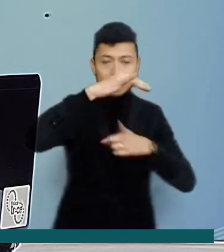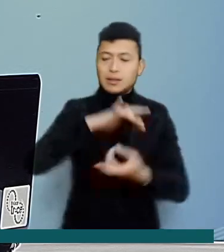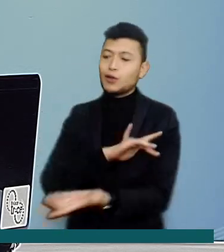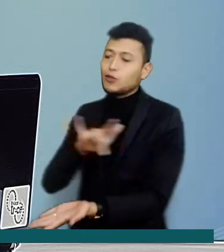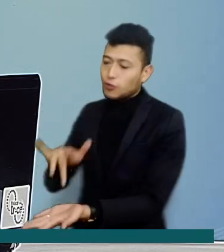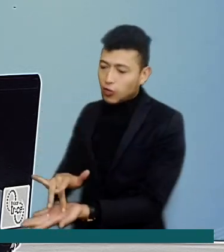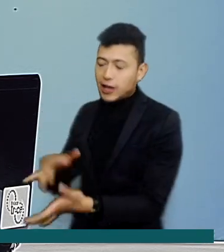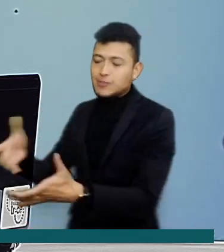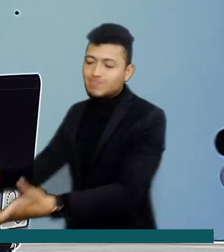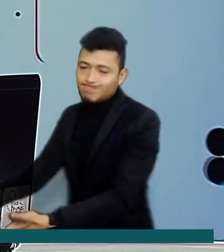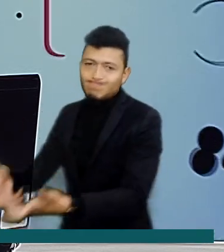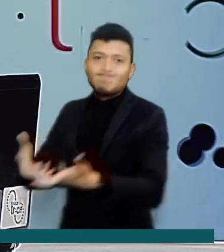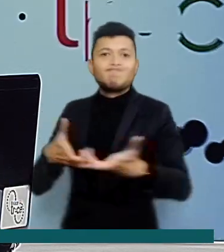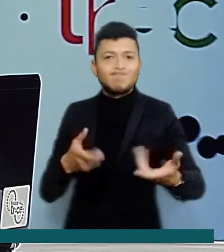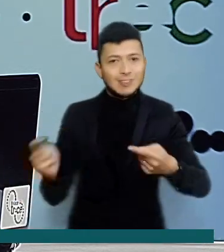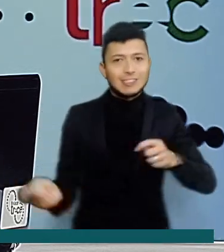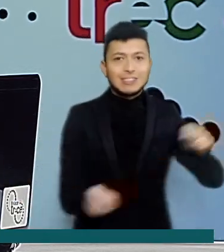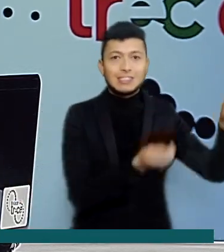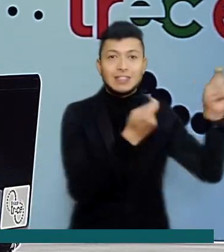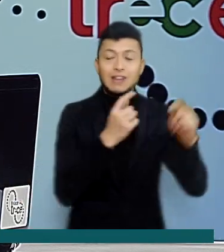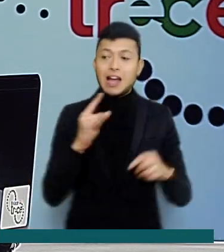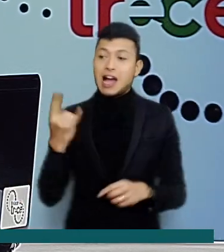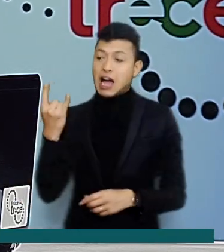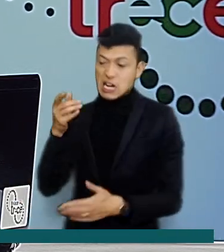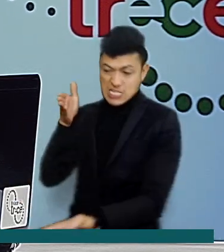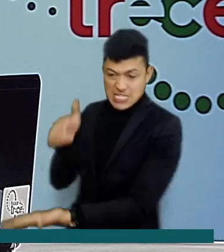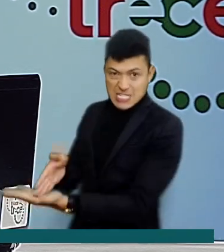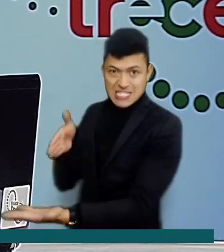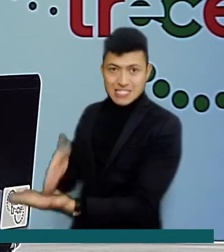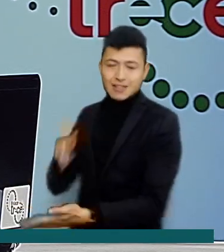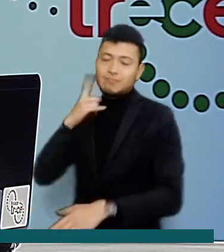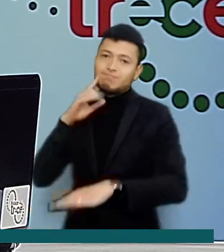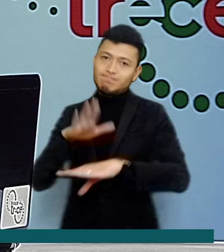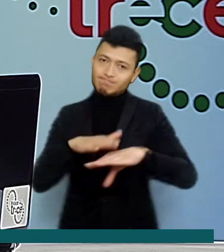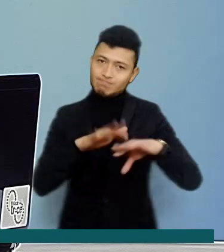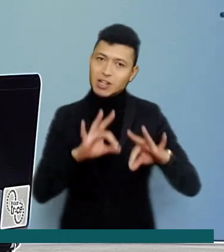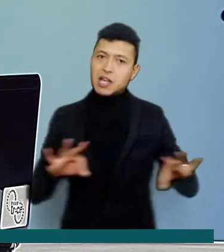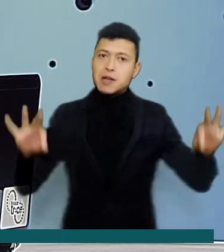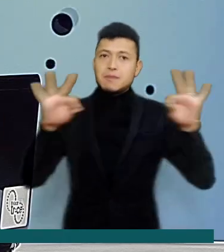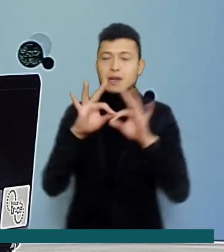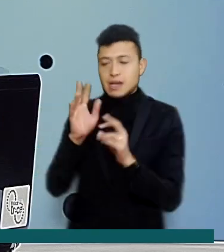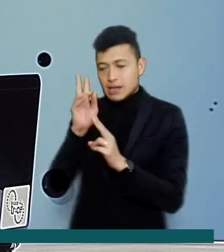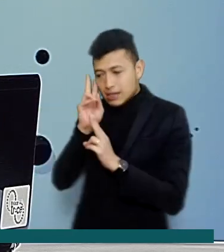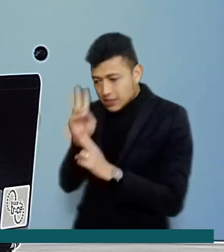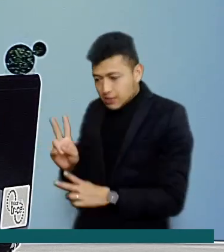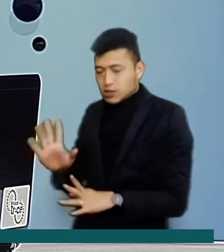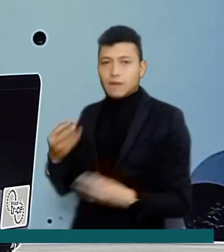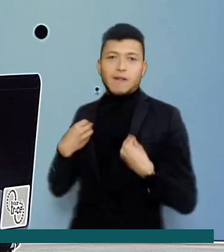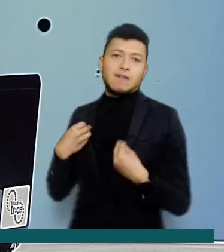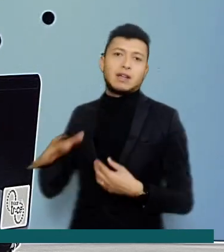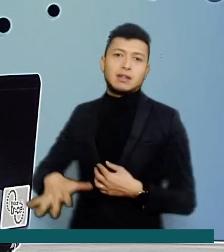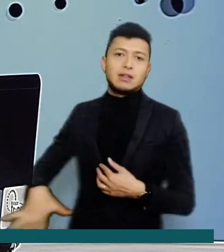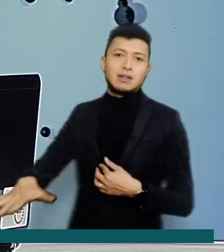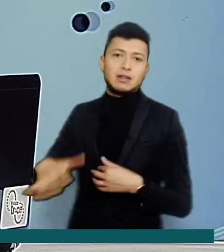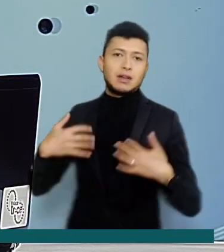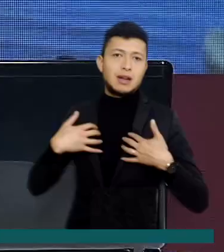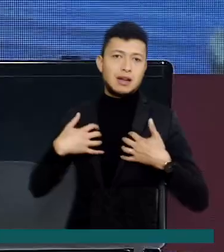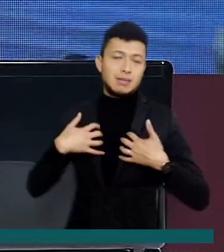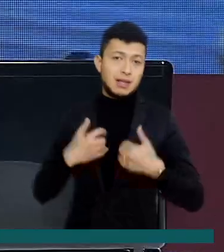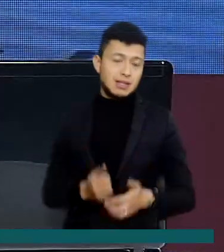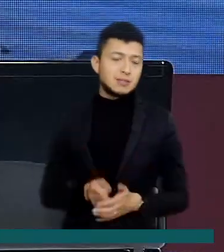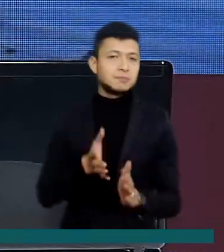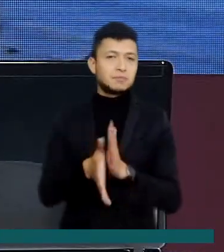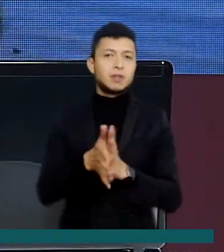presencia en el lugar para llevarse al animal antes de ser atacado y recordaron la importancia de respetar el hábitat de estas especies.